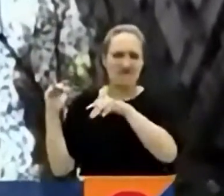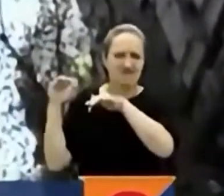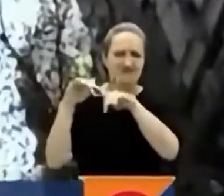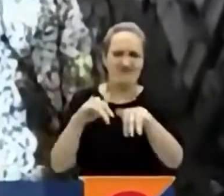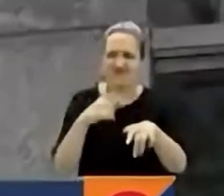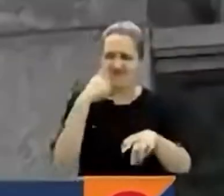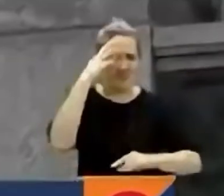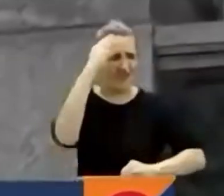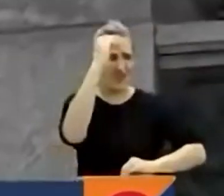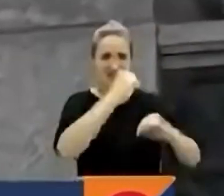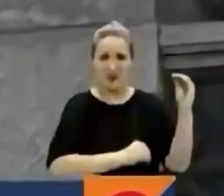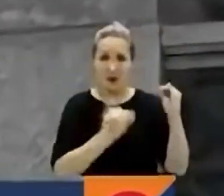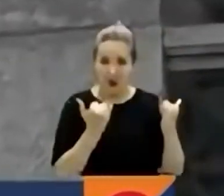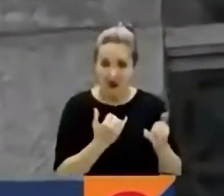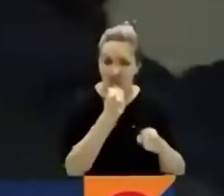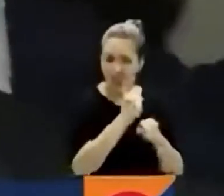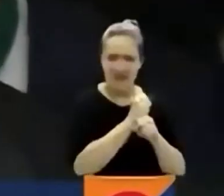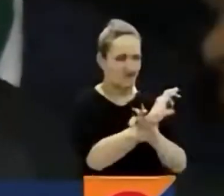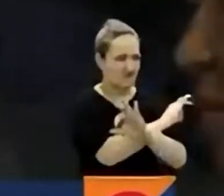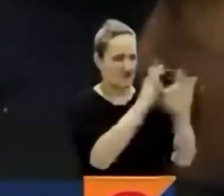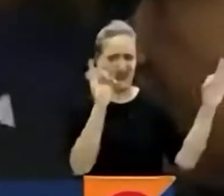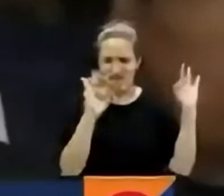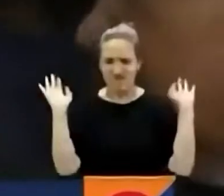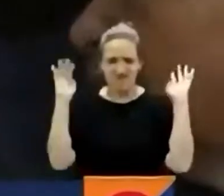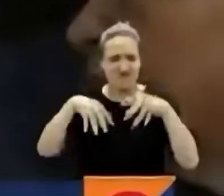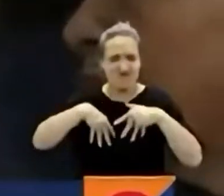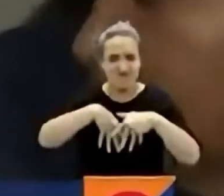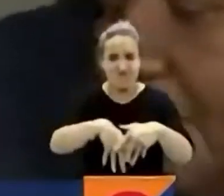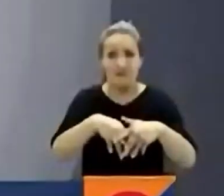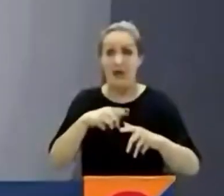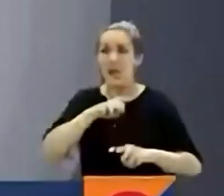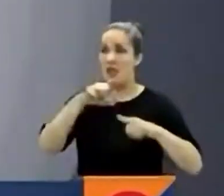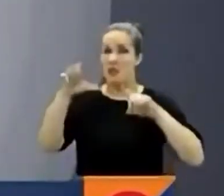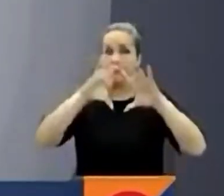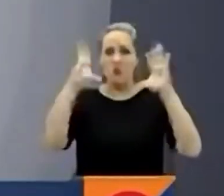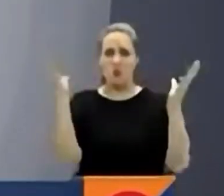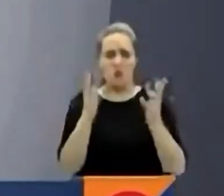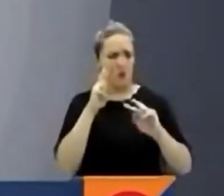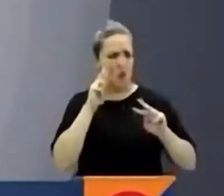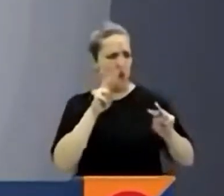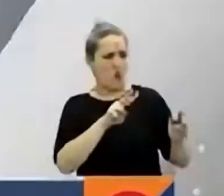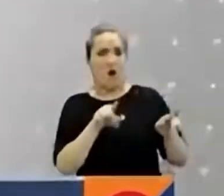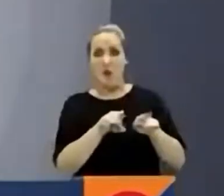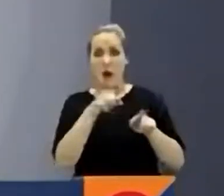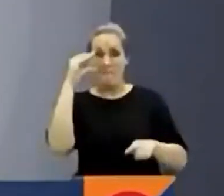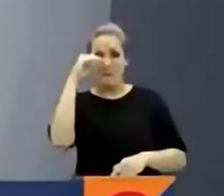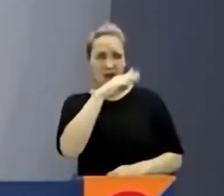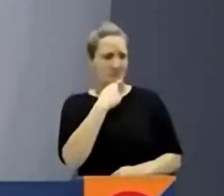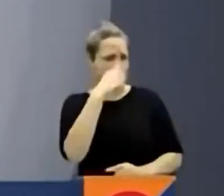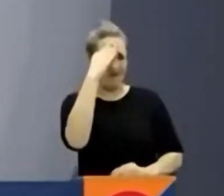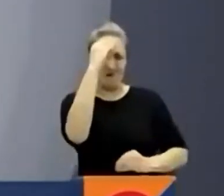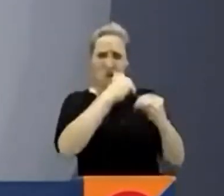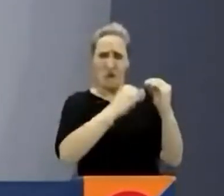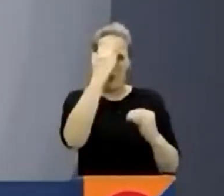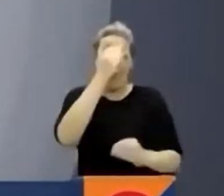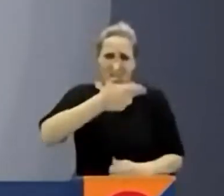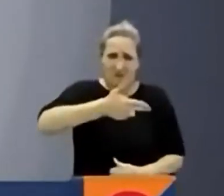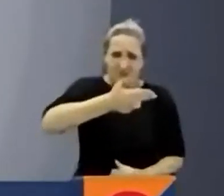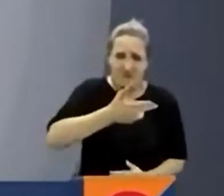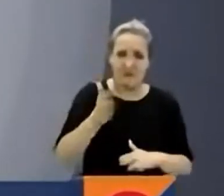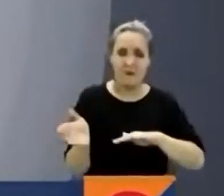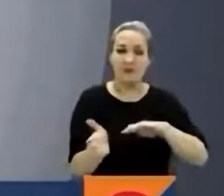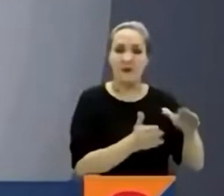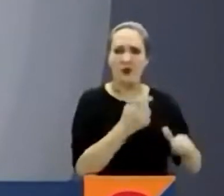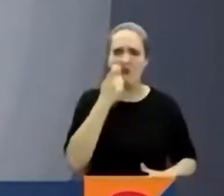asesinato. Líderes del mundo, entre ellos el presidente Gustavo Petro, condenaron el hecho. Policía busca a la banda